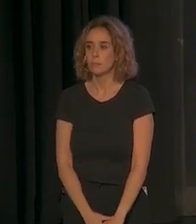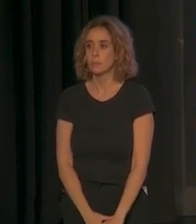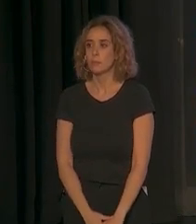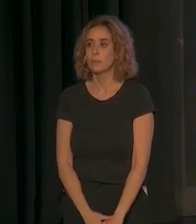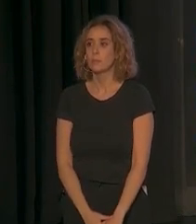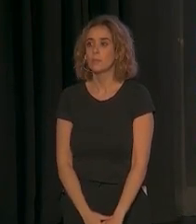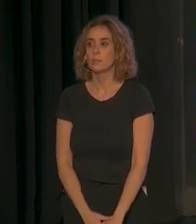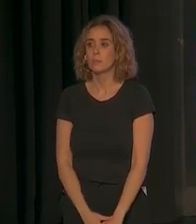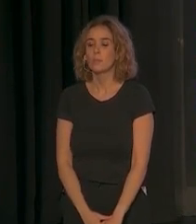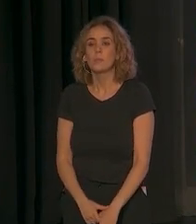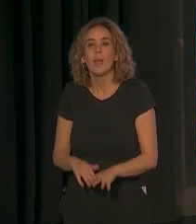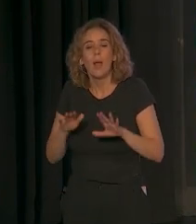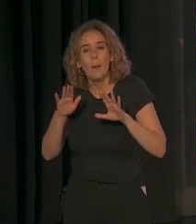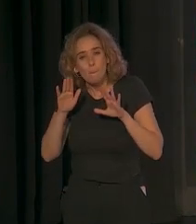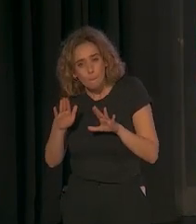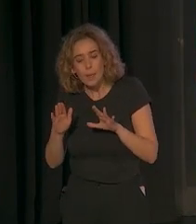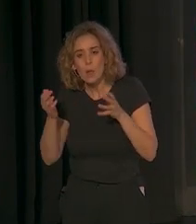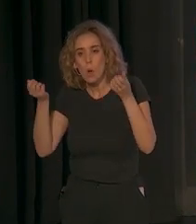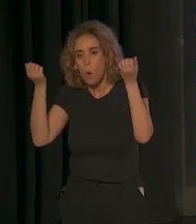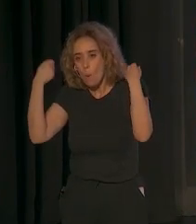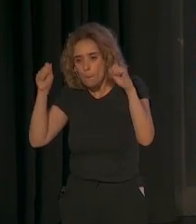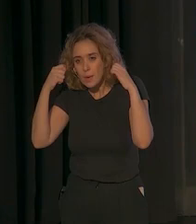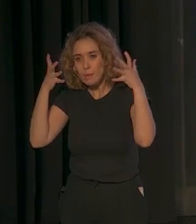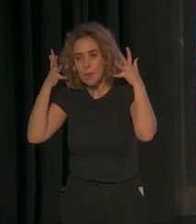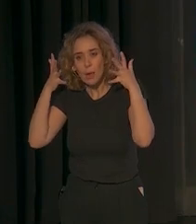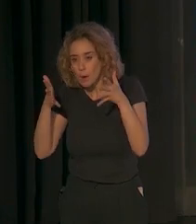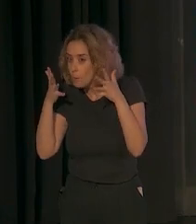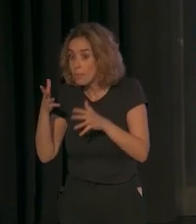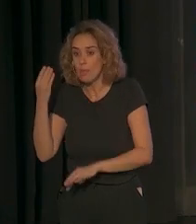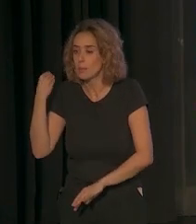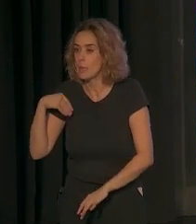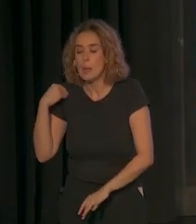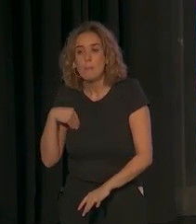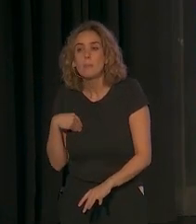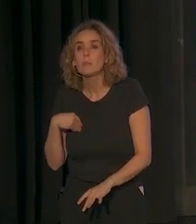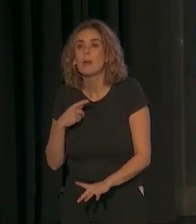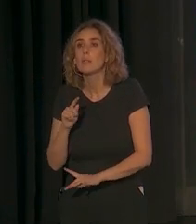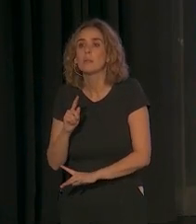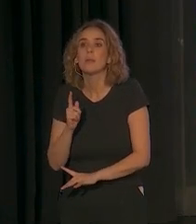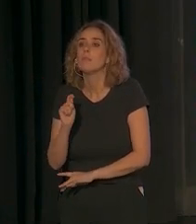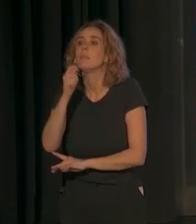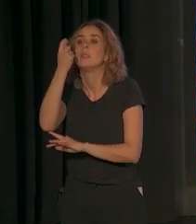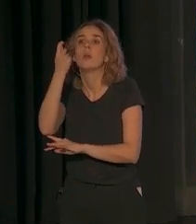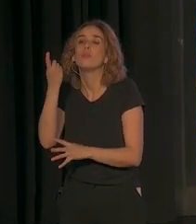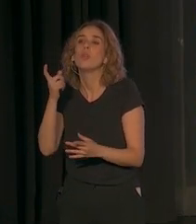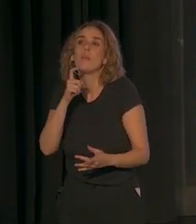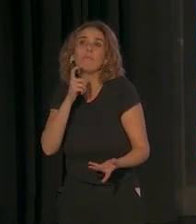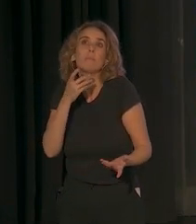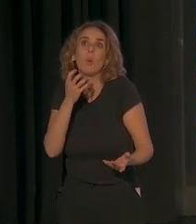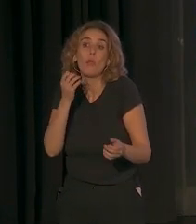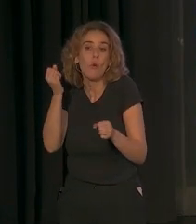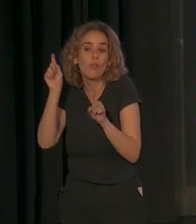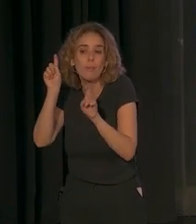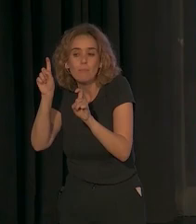Pero las mismas prácticas recomendadas se siguen cuando trabajamos con el profesor.